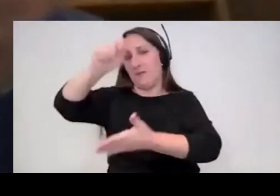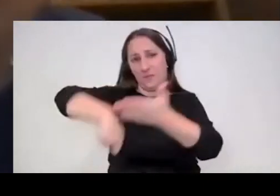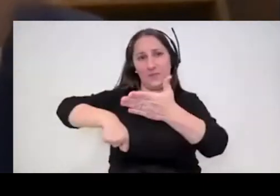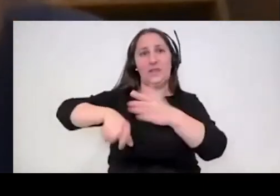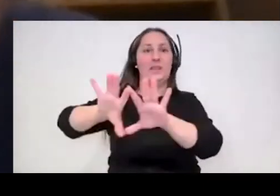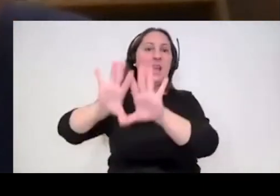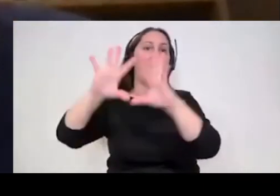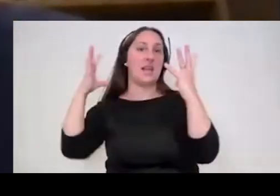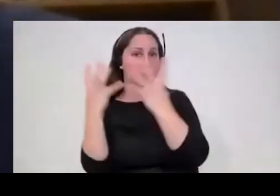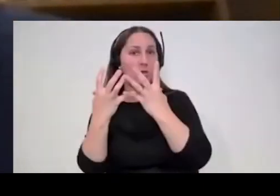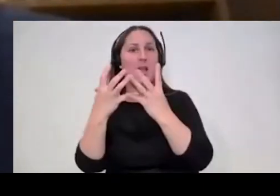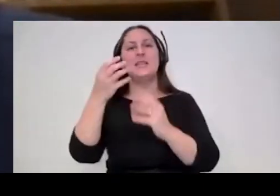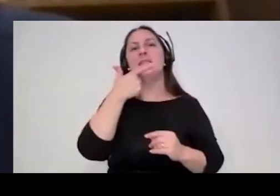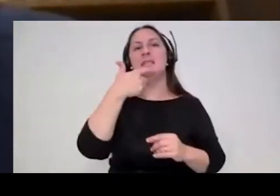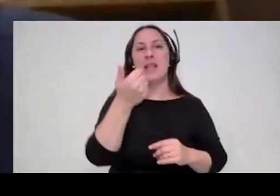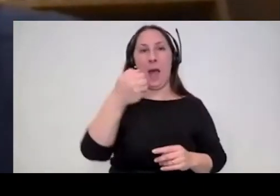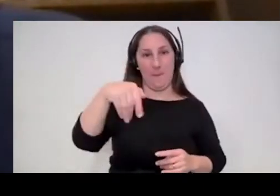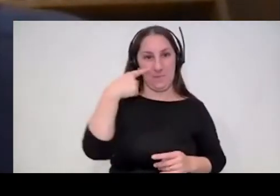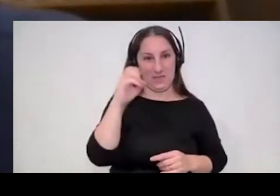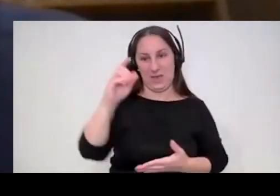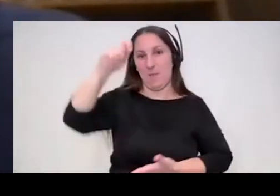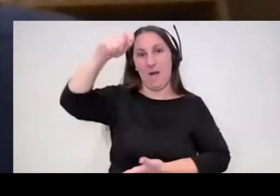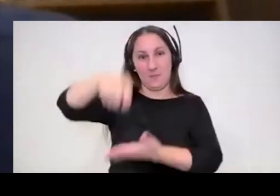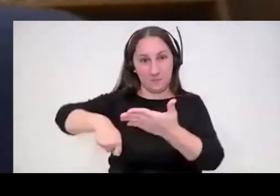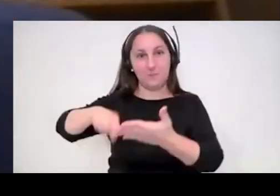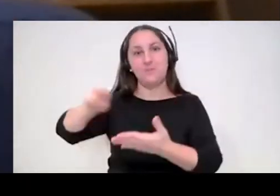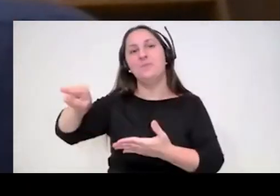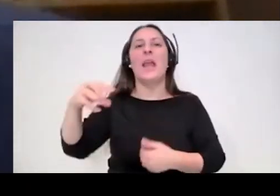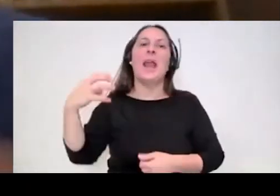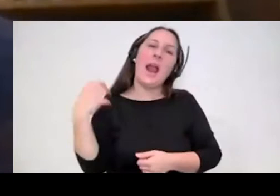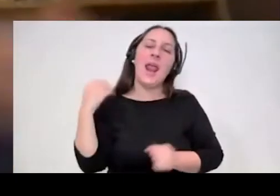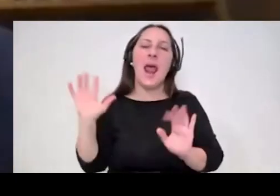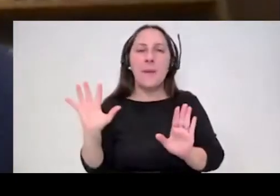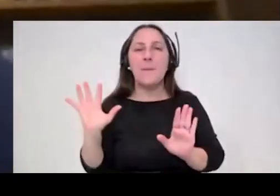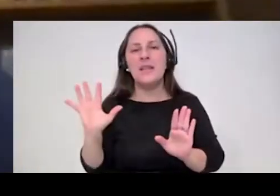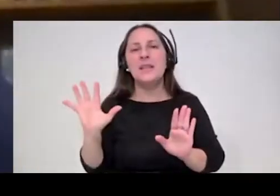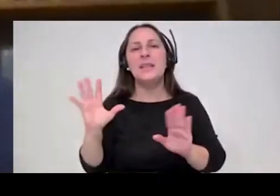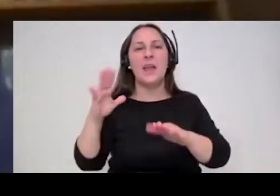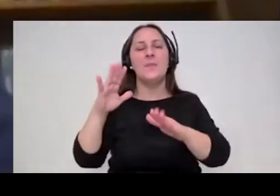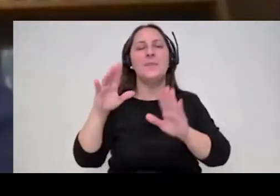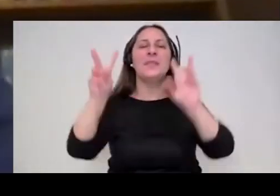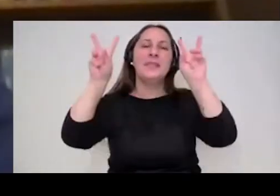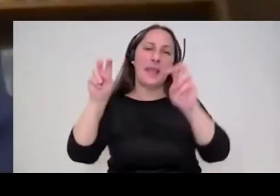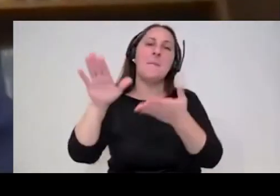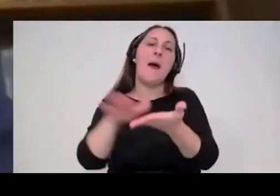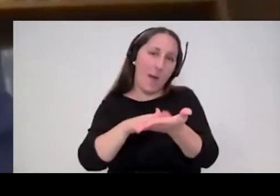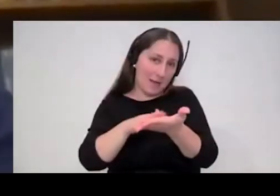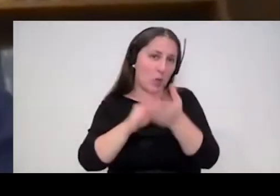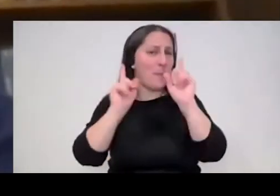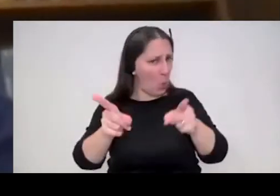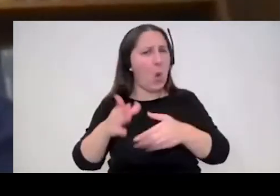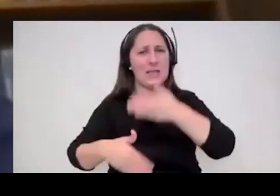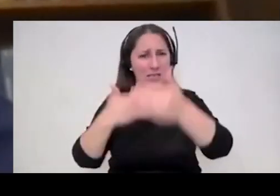los llamados AMI, son en general cuestiones básicas, pero avances al fin, con